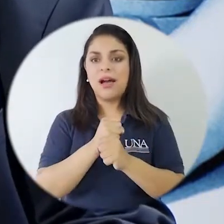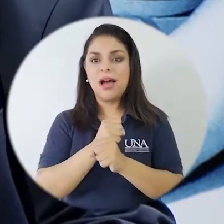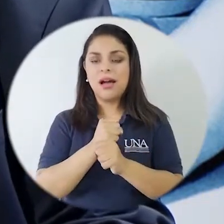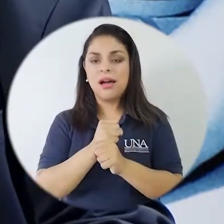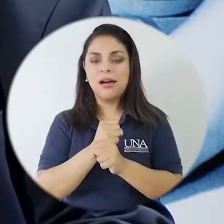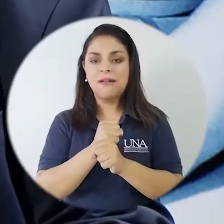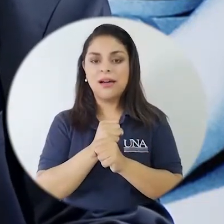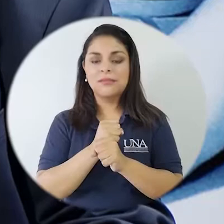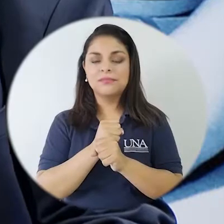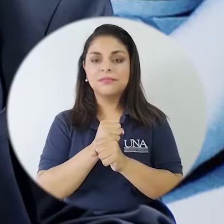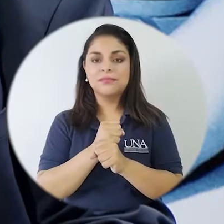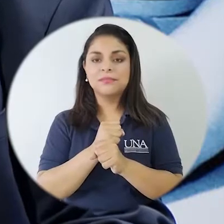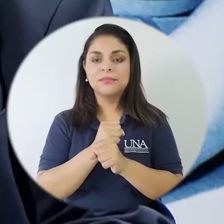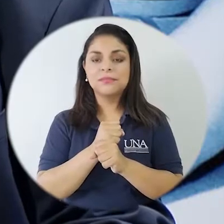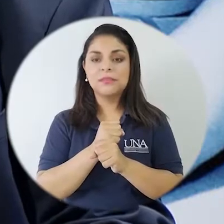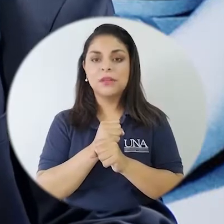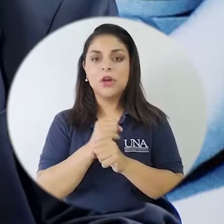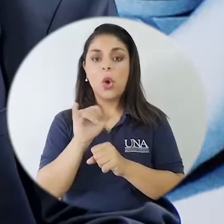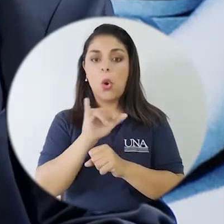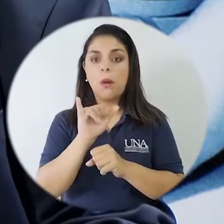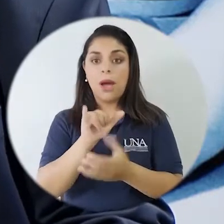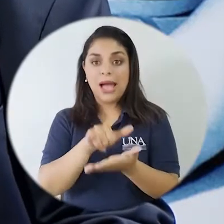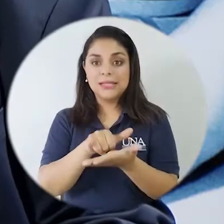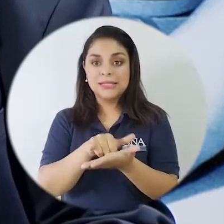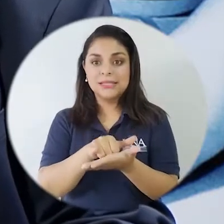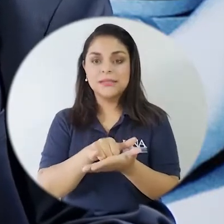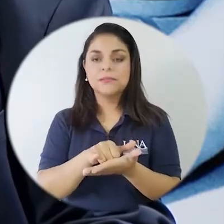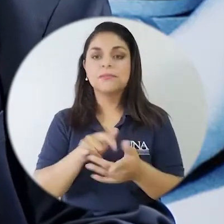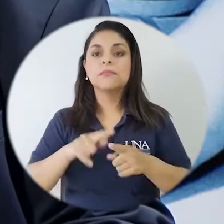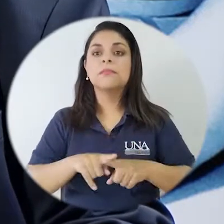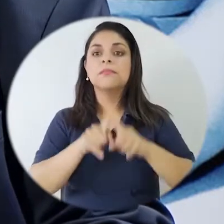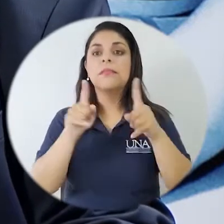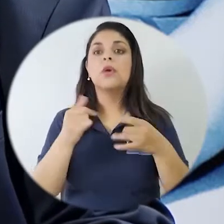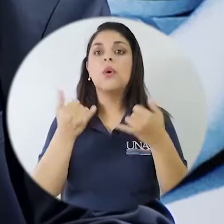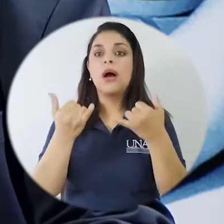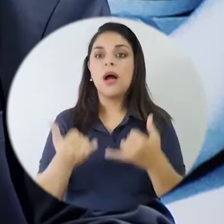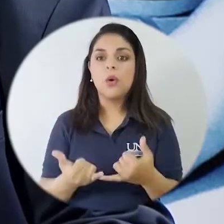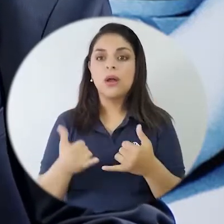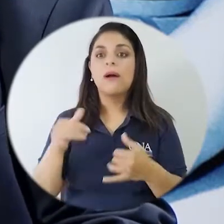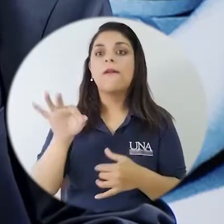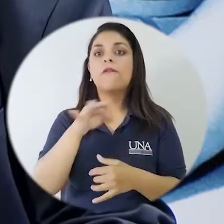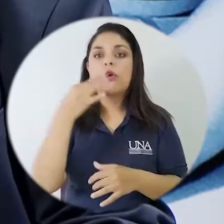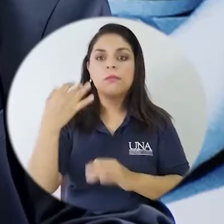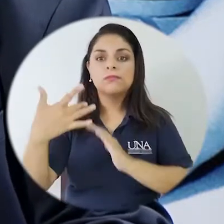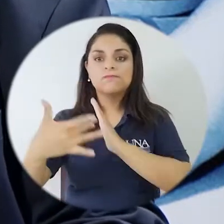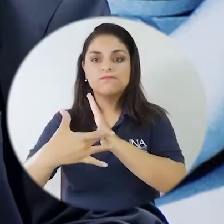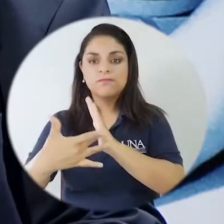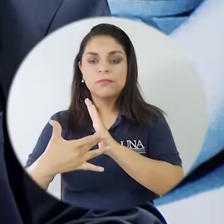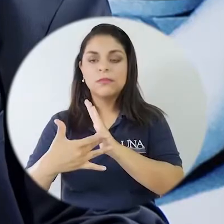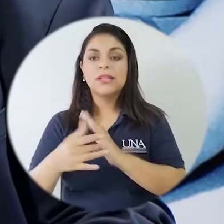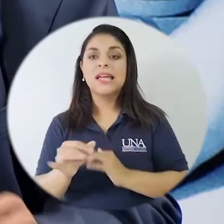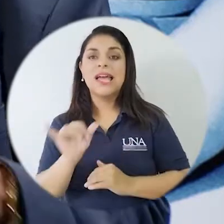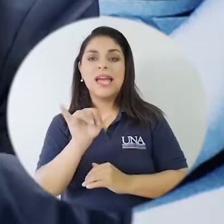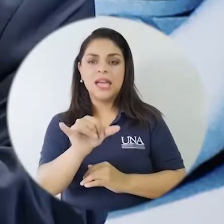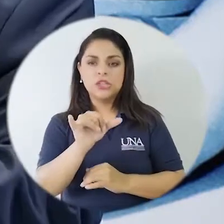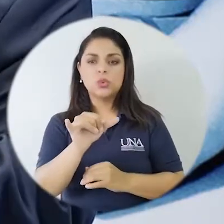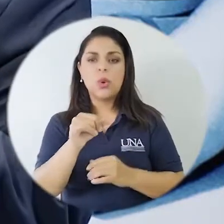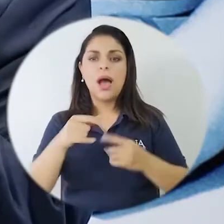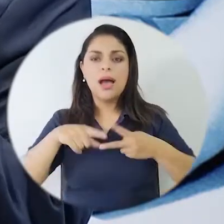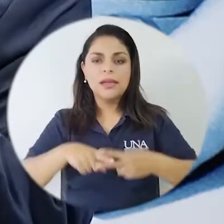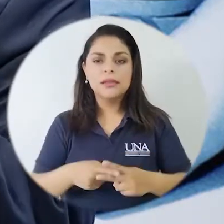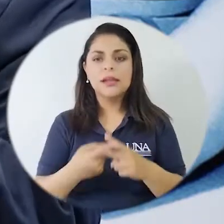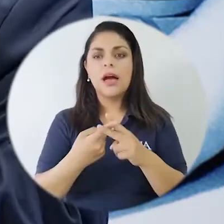con lógica de equipo, a partir de las asimetrías de alfabetización tecnológica que existen, han generado ese